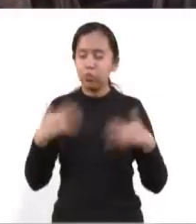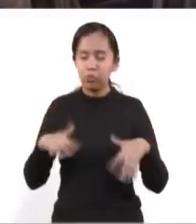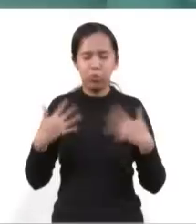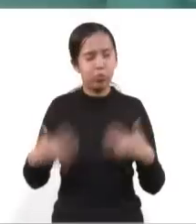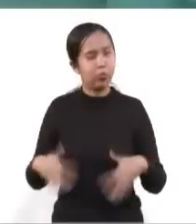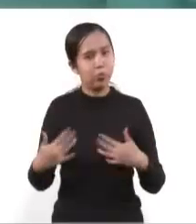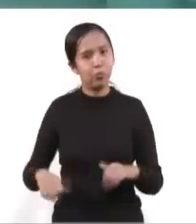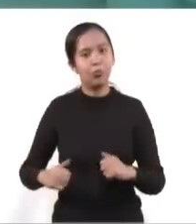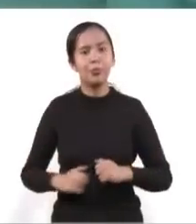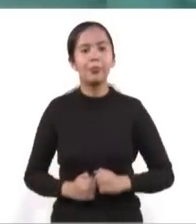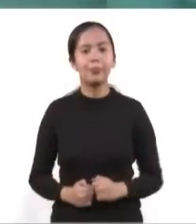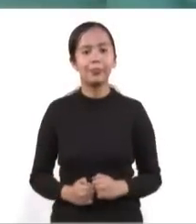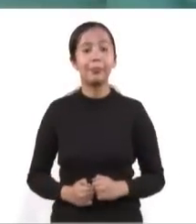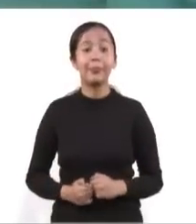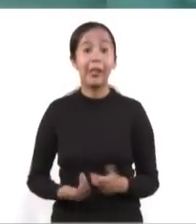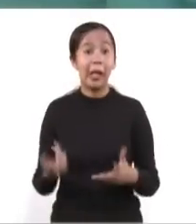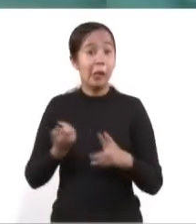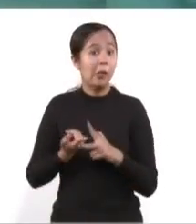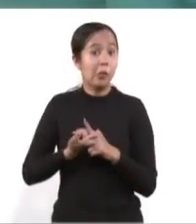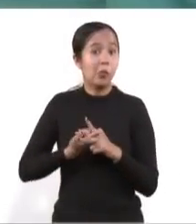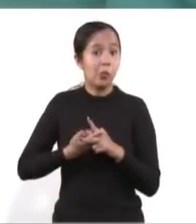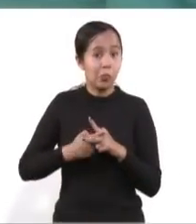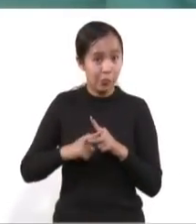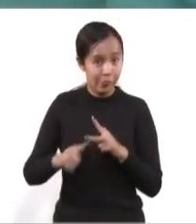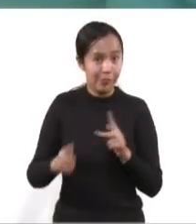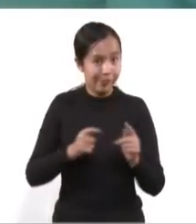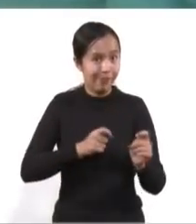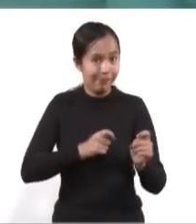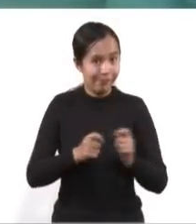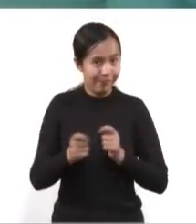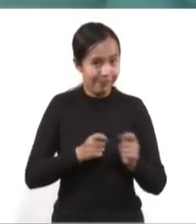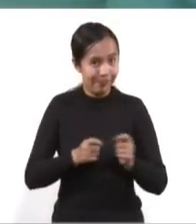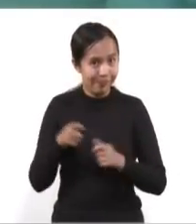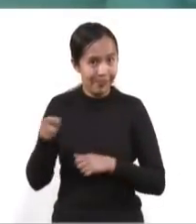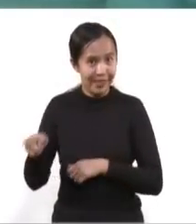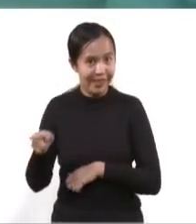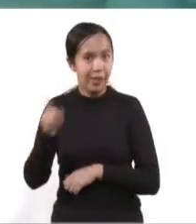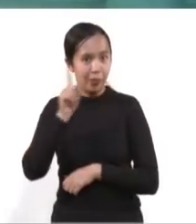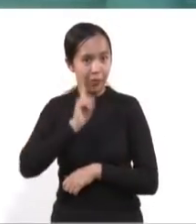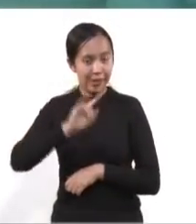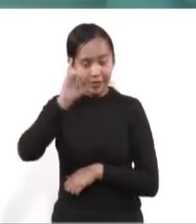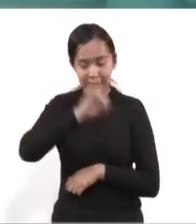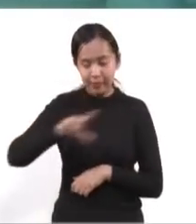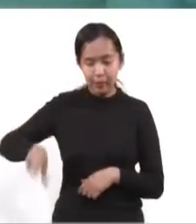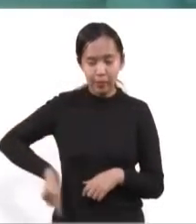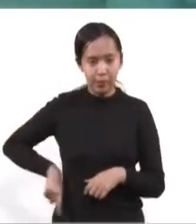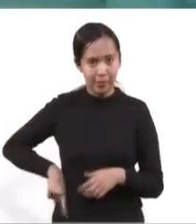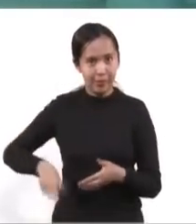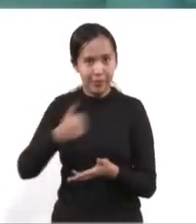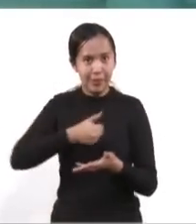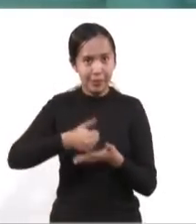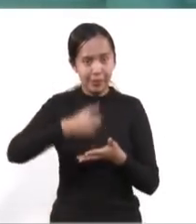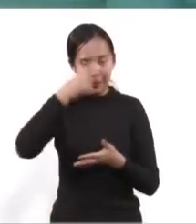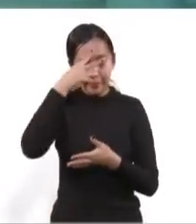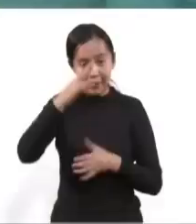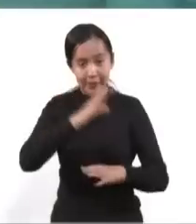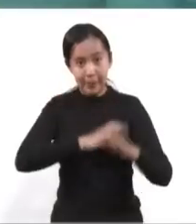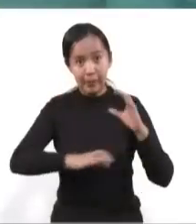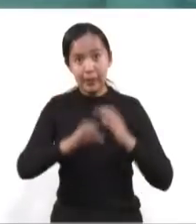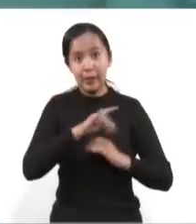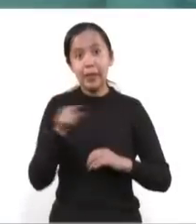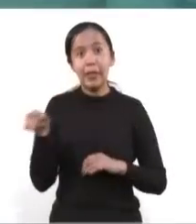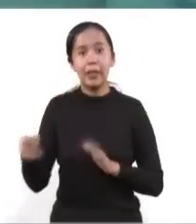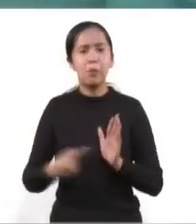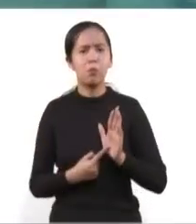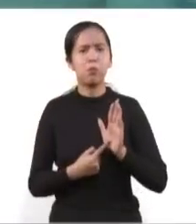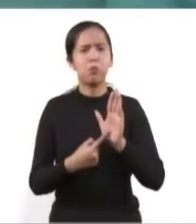presenta. Desde el inicio de su administración, la doctora Claudia Sheinbaum Pardo, jefa de gobierno, señaló